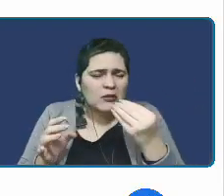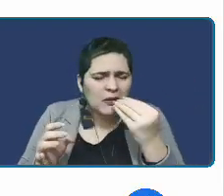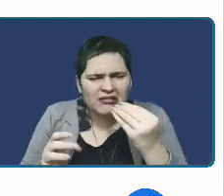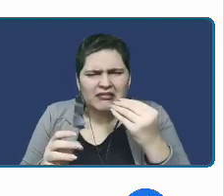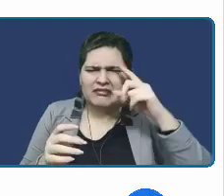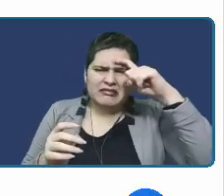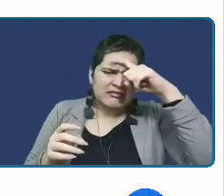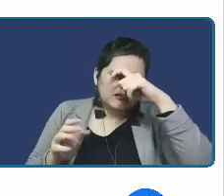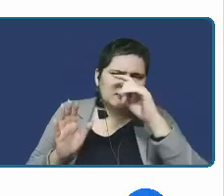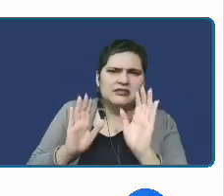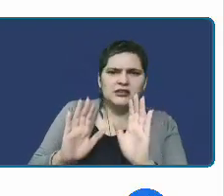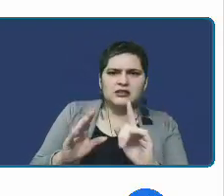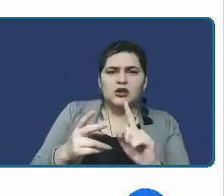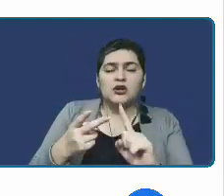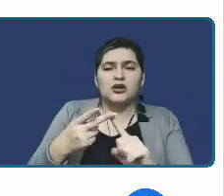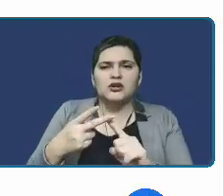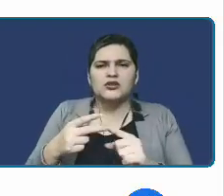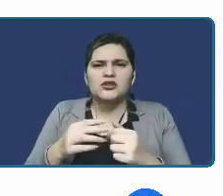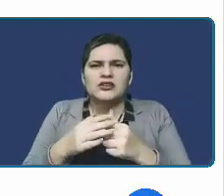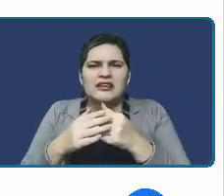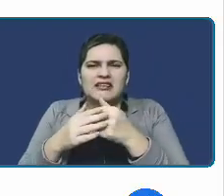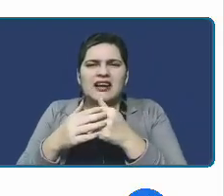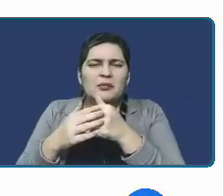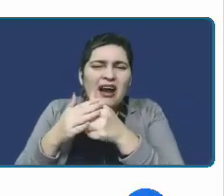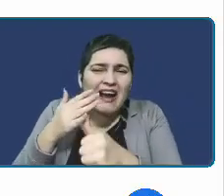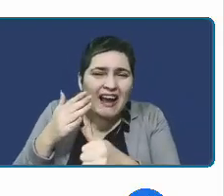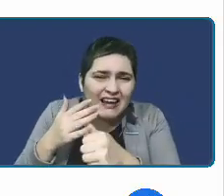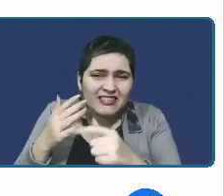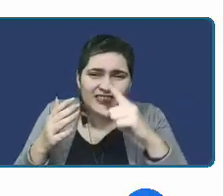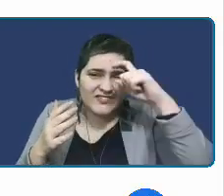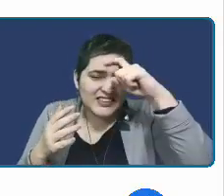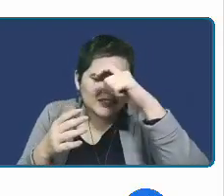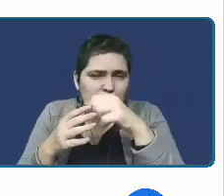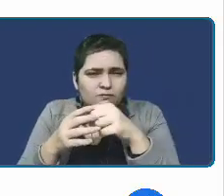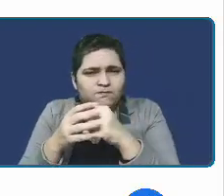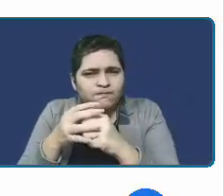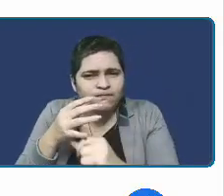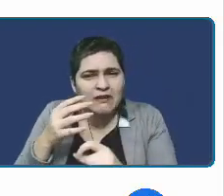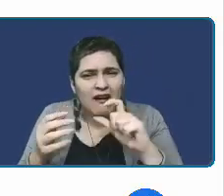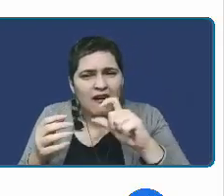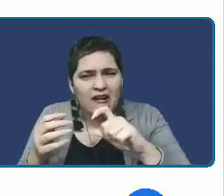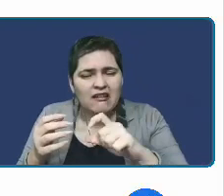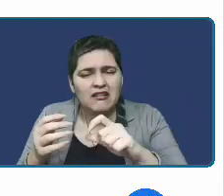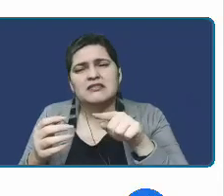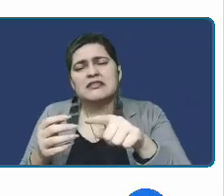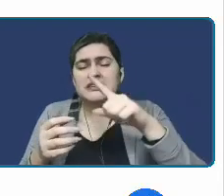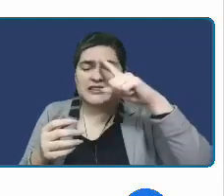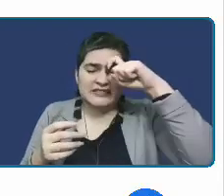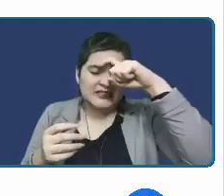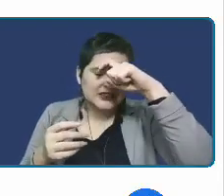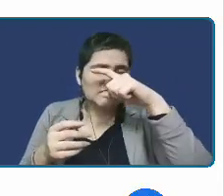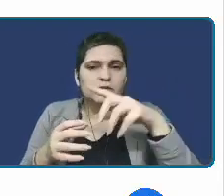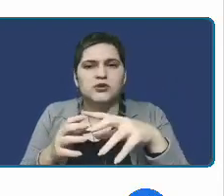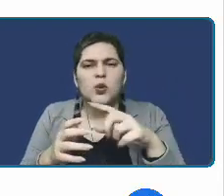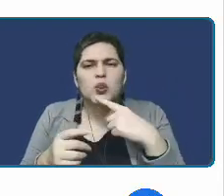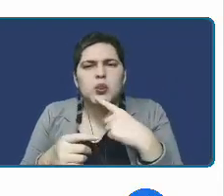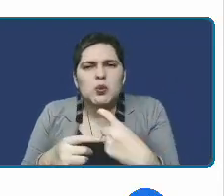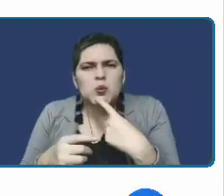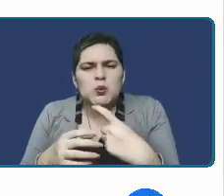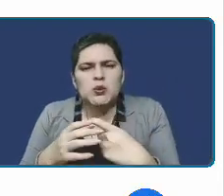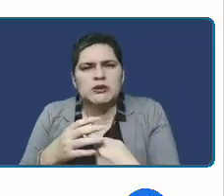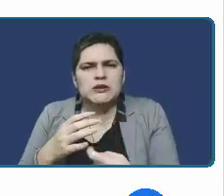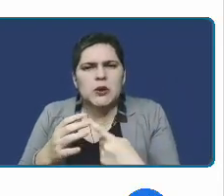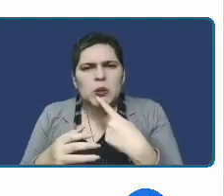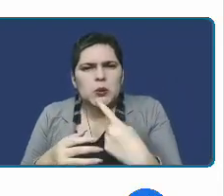constipación, por otro lado, esta dificultad para ir al baño, esta dificultad porque las deposiciones pueden ser muy duras, una dificultad para